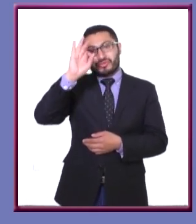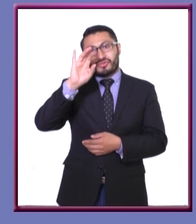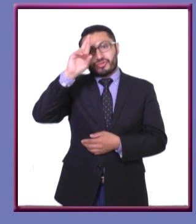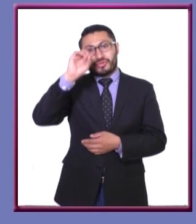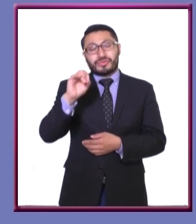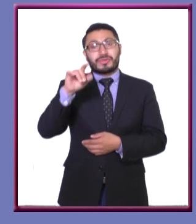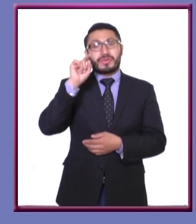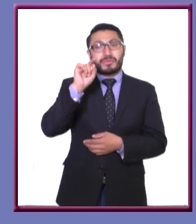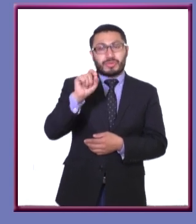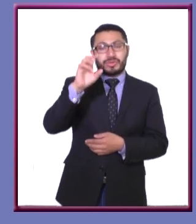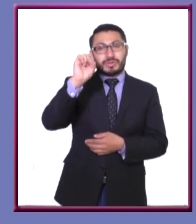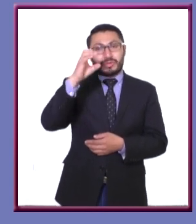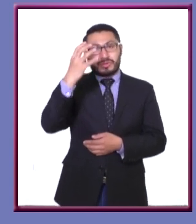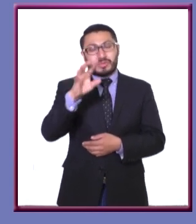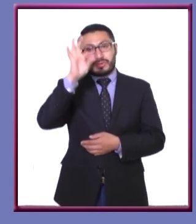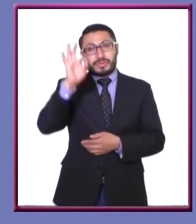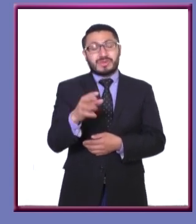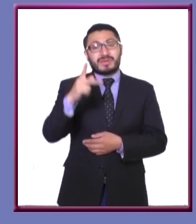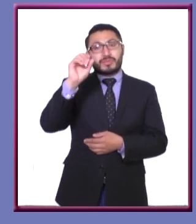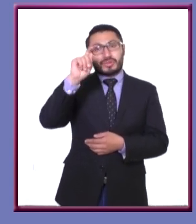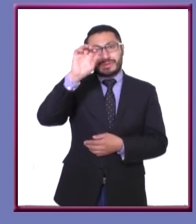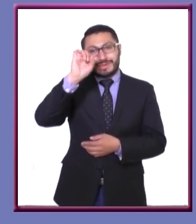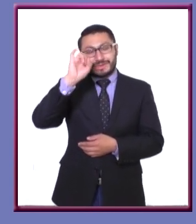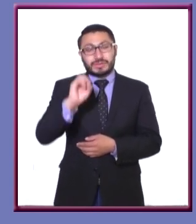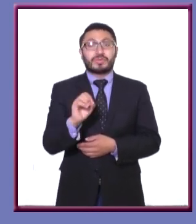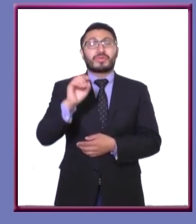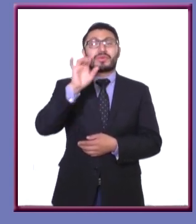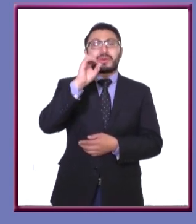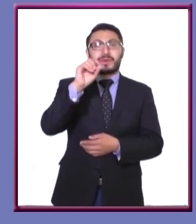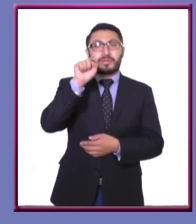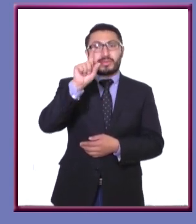fósforo 0.64%, potasio